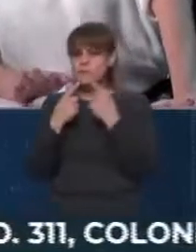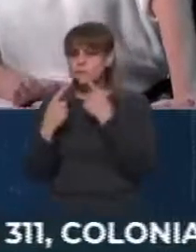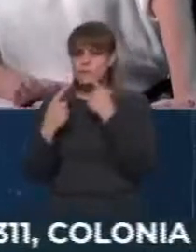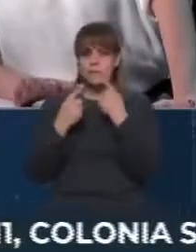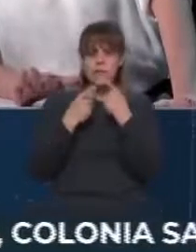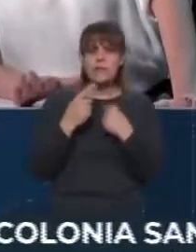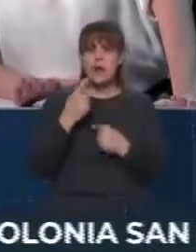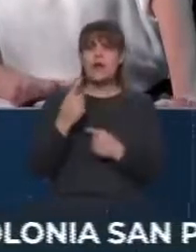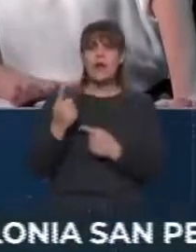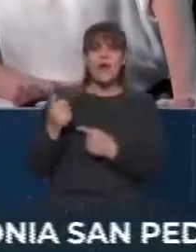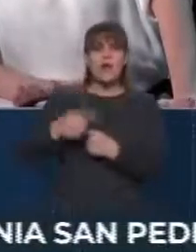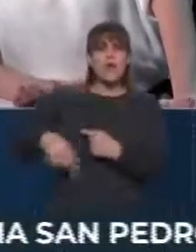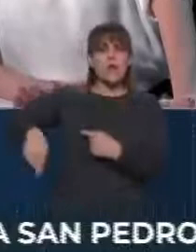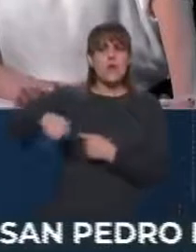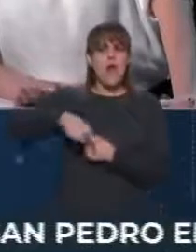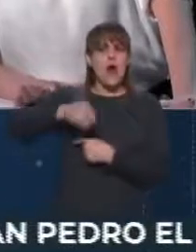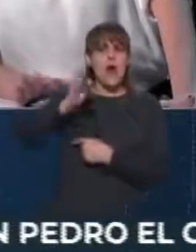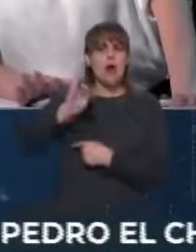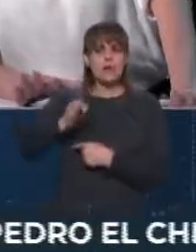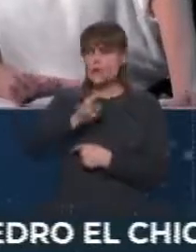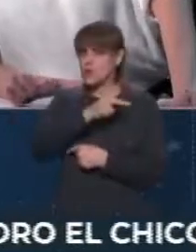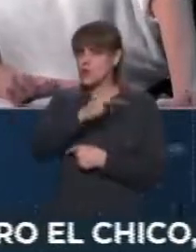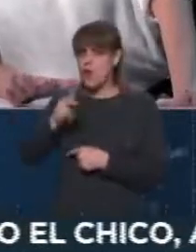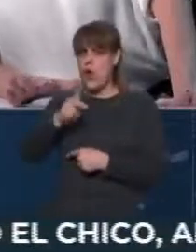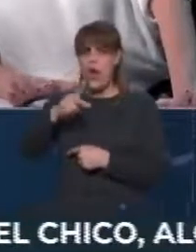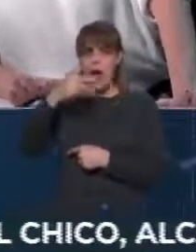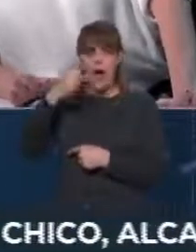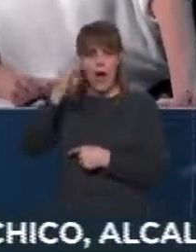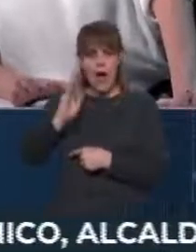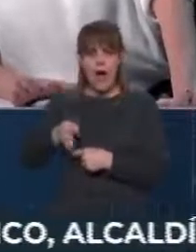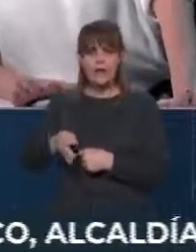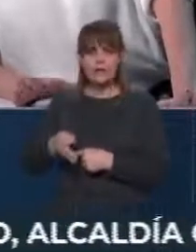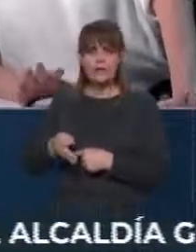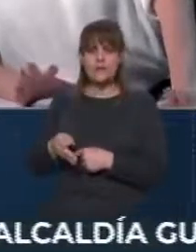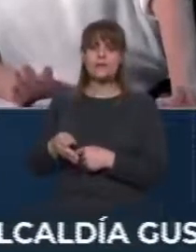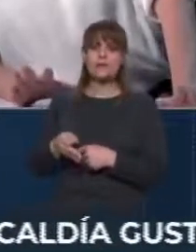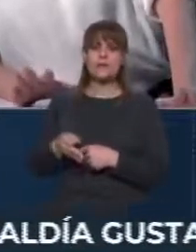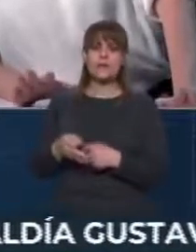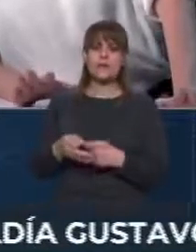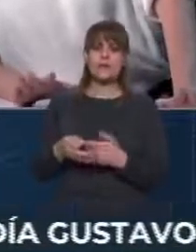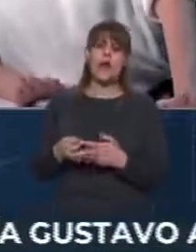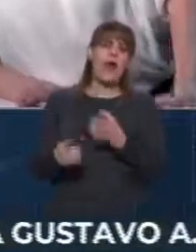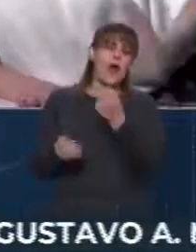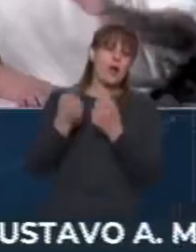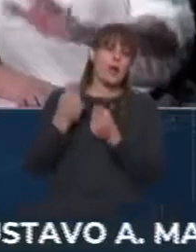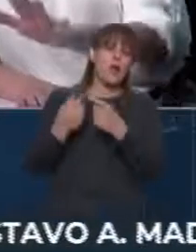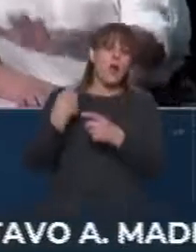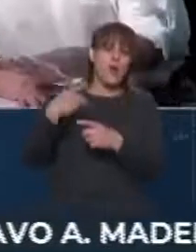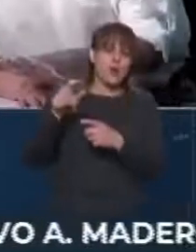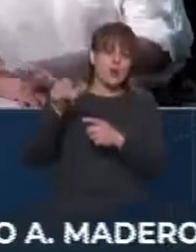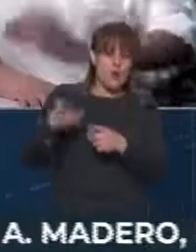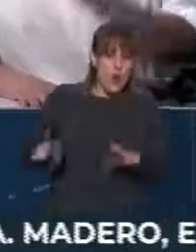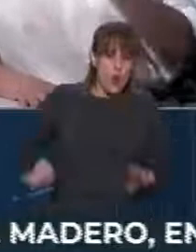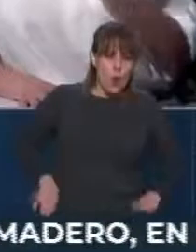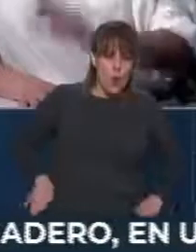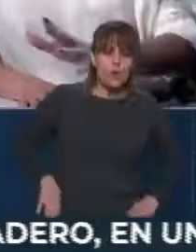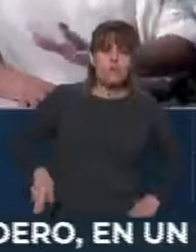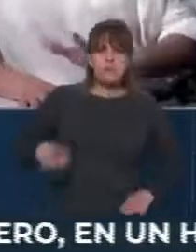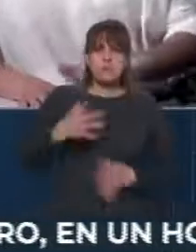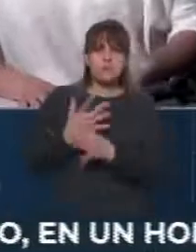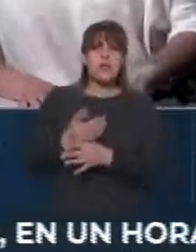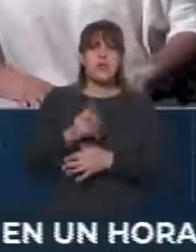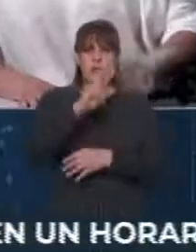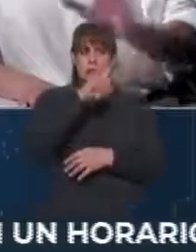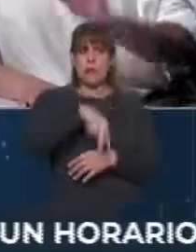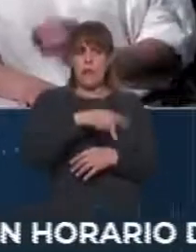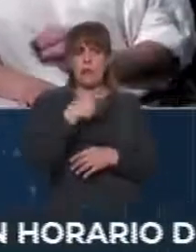se reconoce de manera generalizada, luego también por corrección política, que eso es necesario, que el Poder